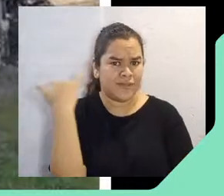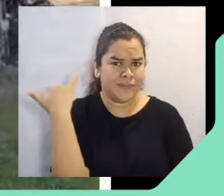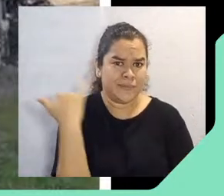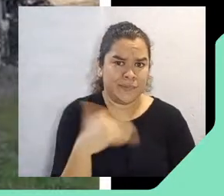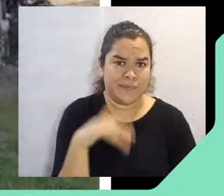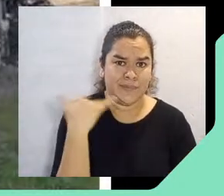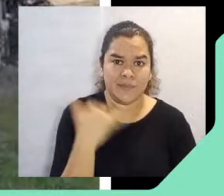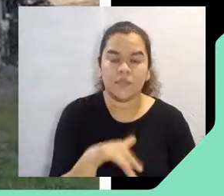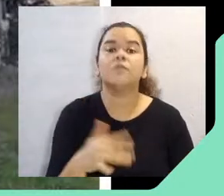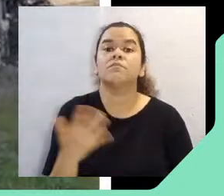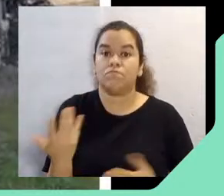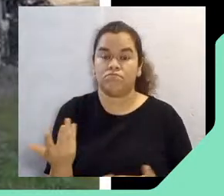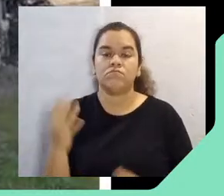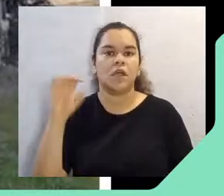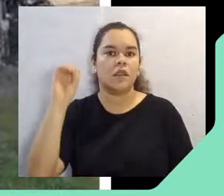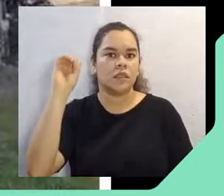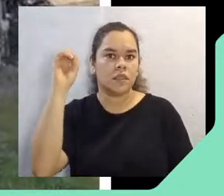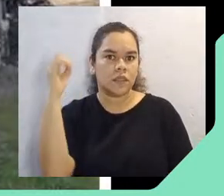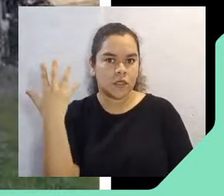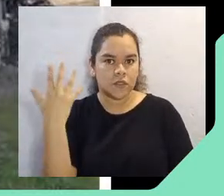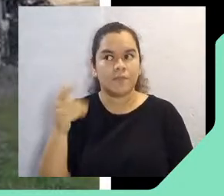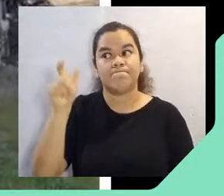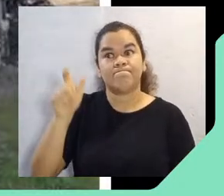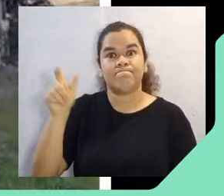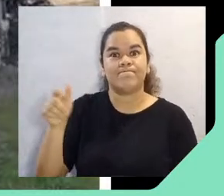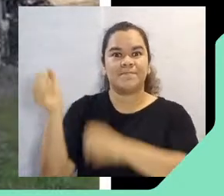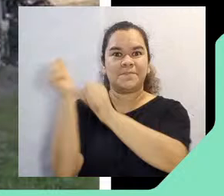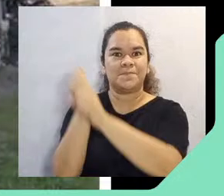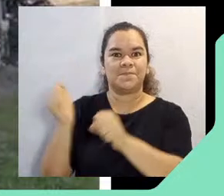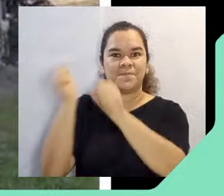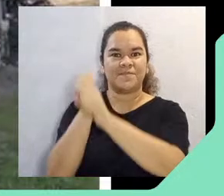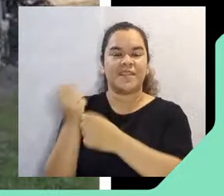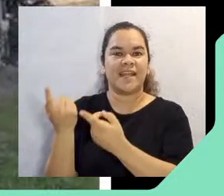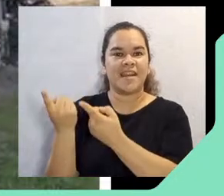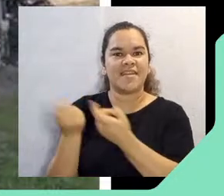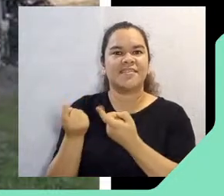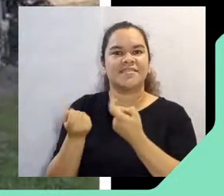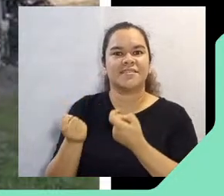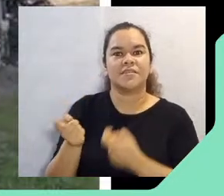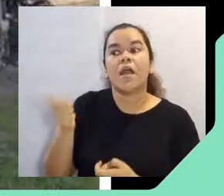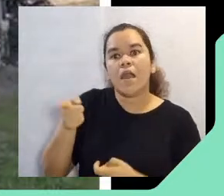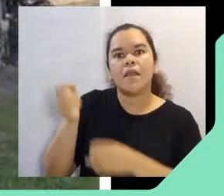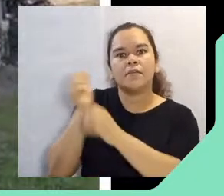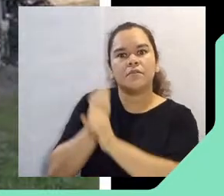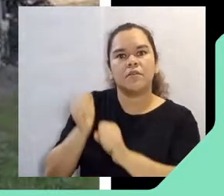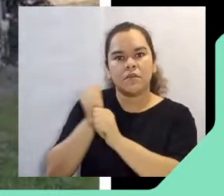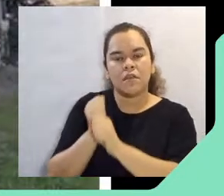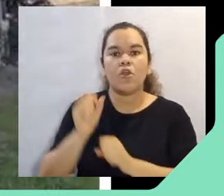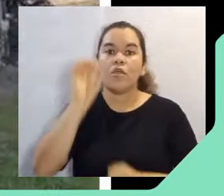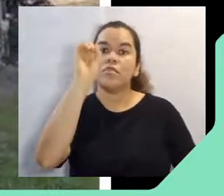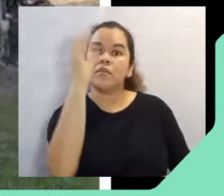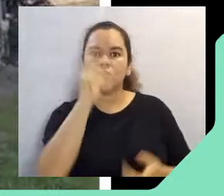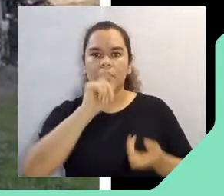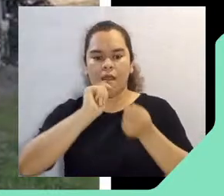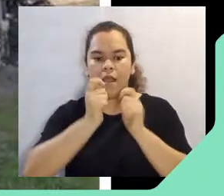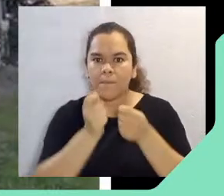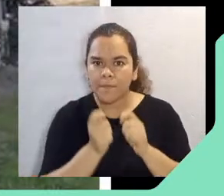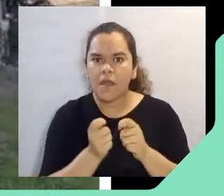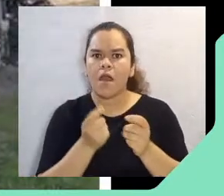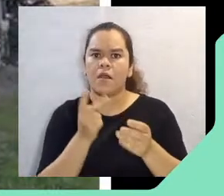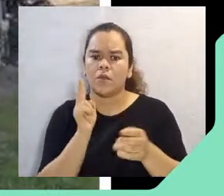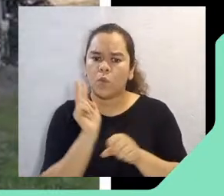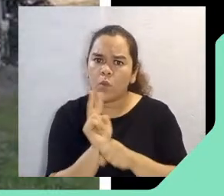y esa tecnología requiere de ingenieros capaces de transformarla, adaptarla,